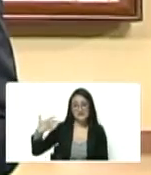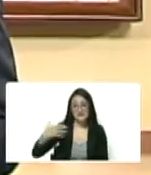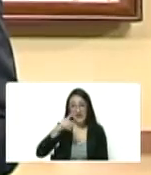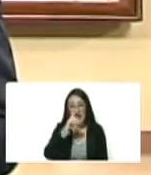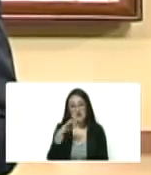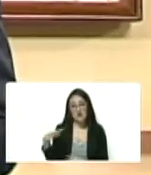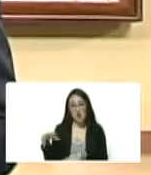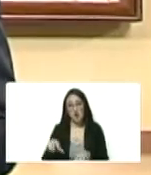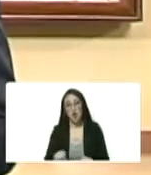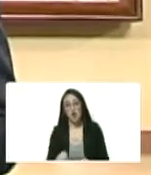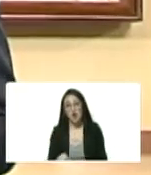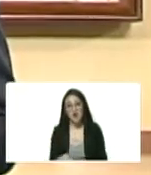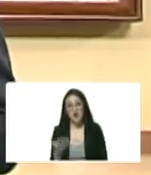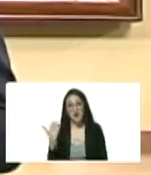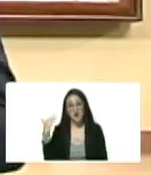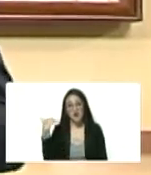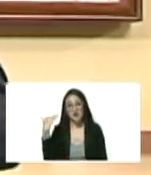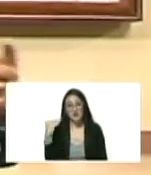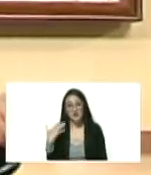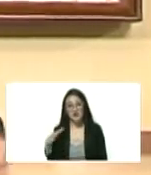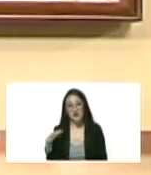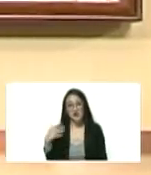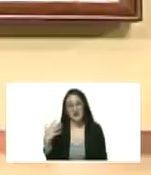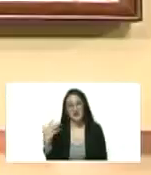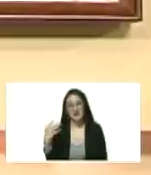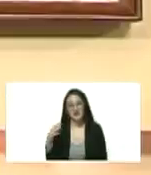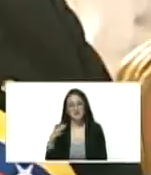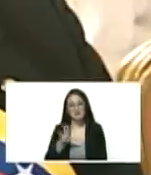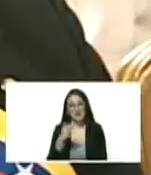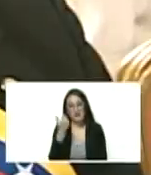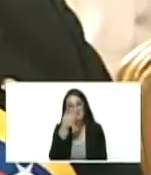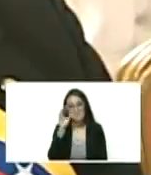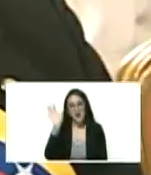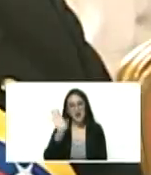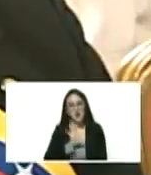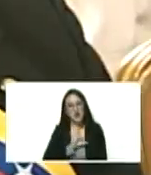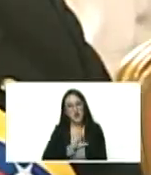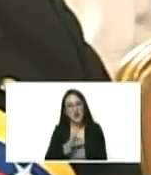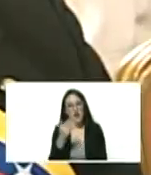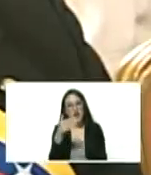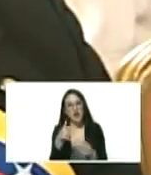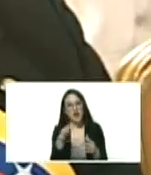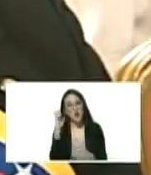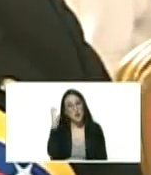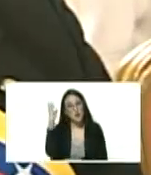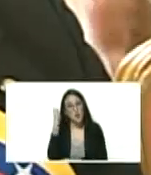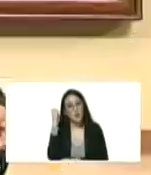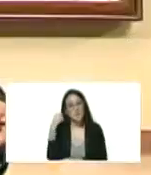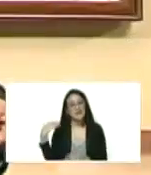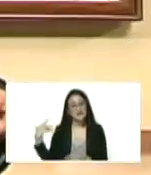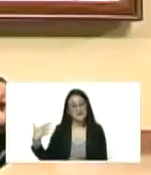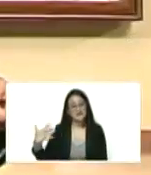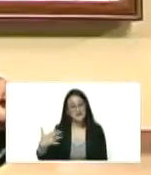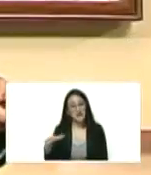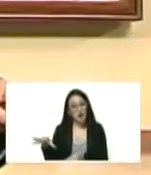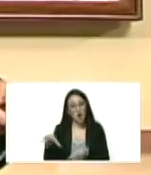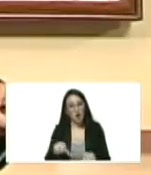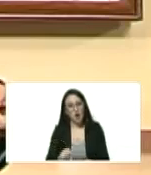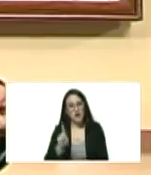colonia física de los imperios europeos y por otros largos años hemos sido colonia